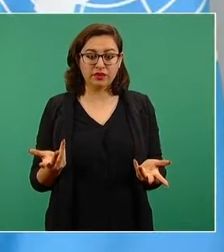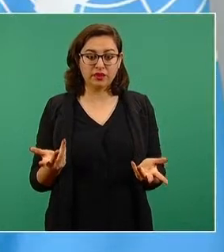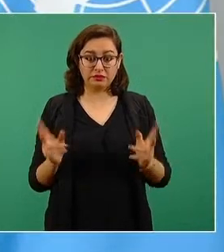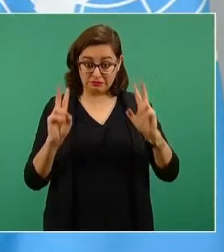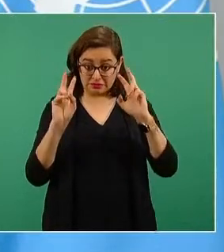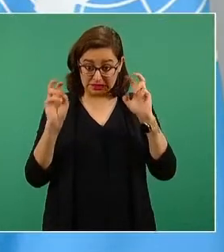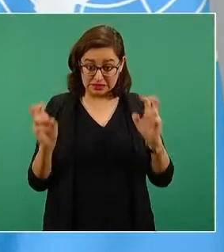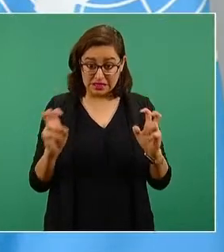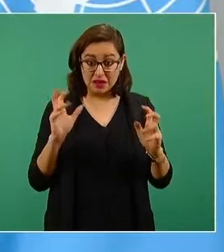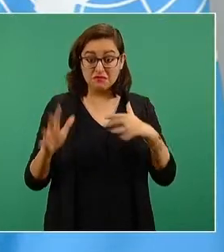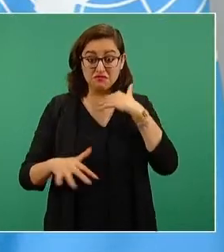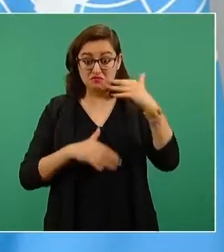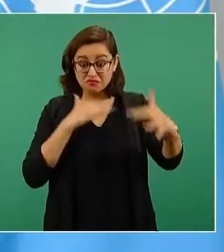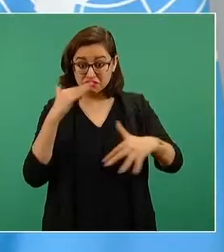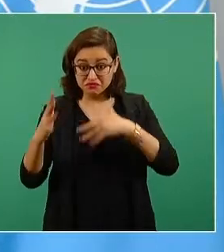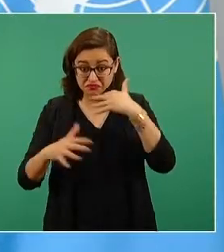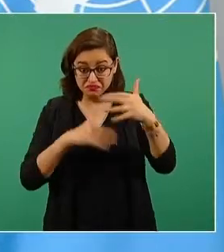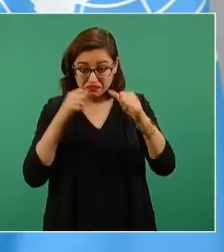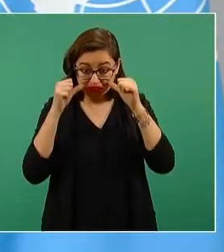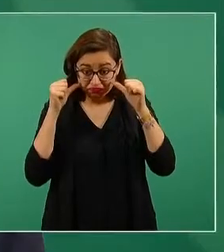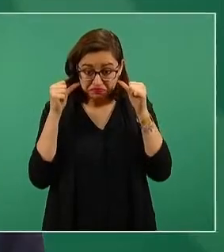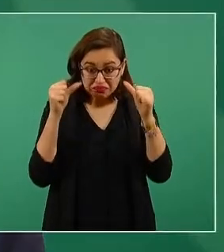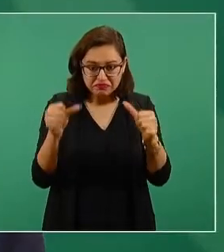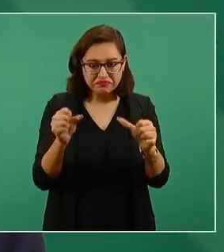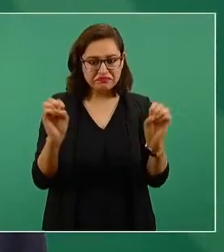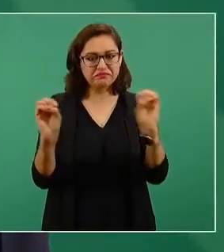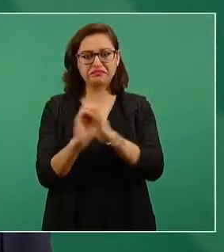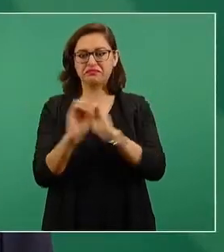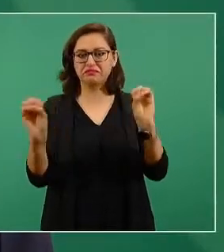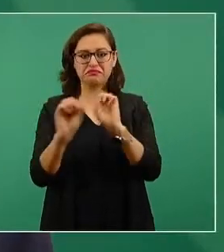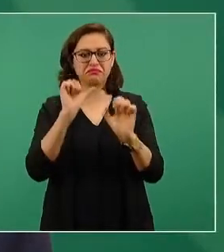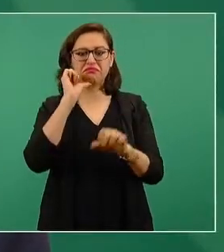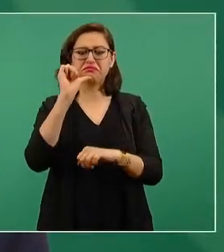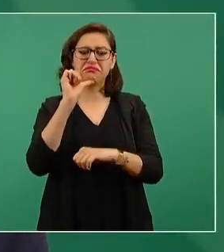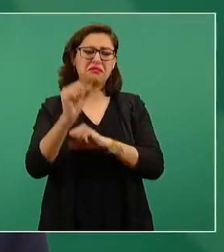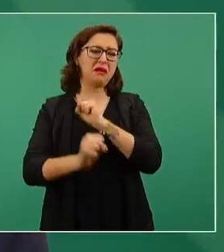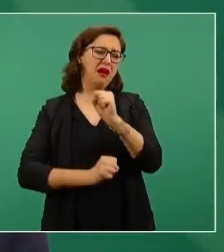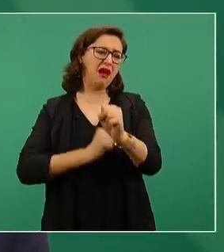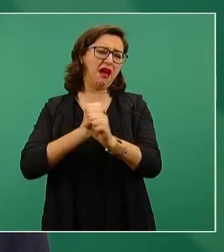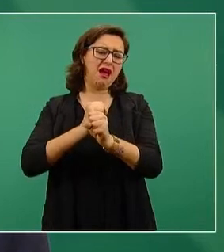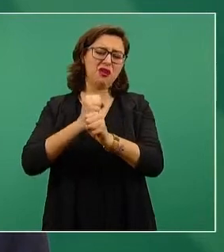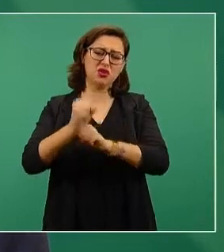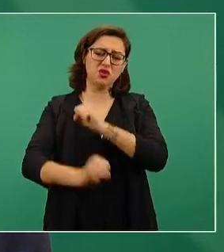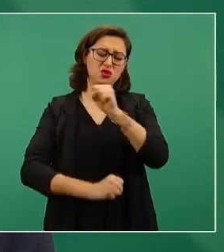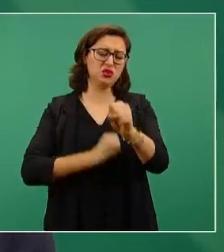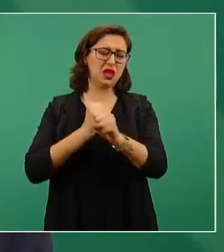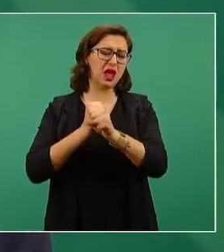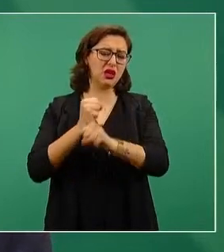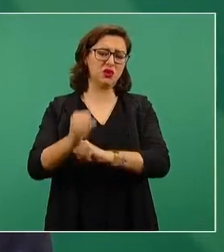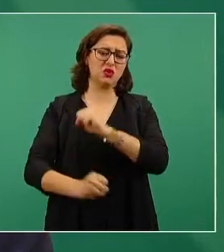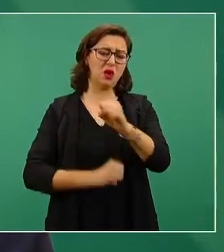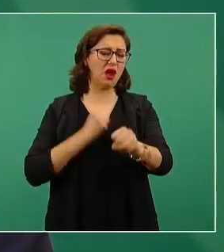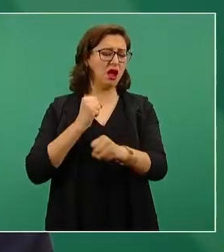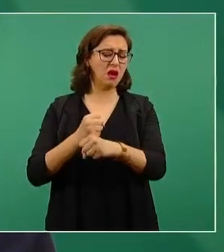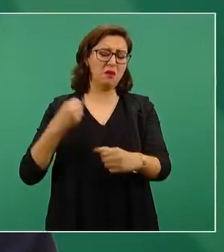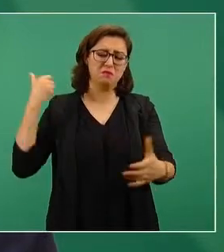tocaban el tema de la corrupción por décadas, ¿eh? No era un